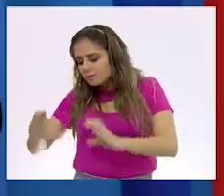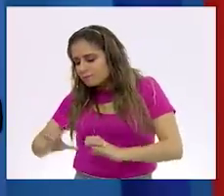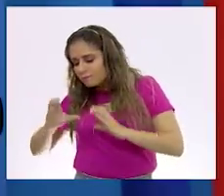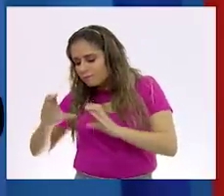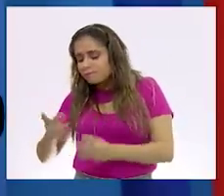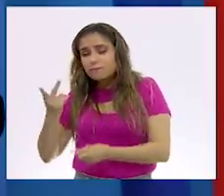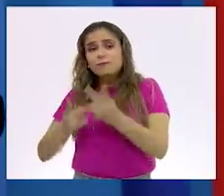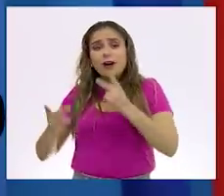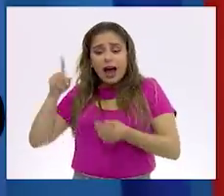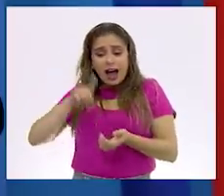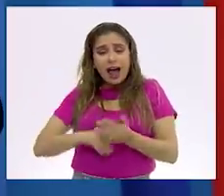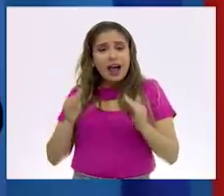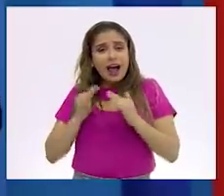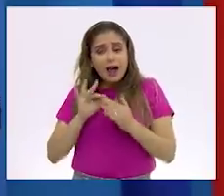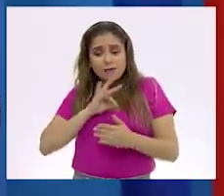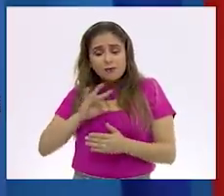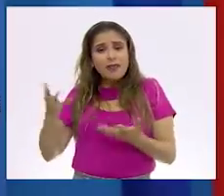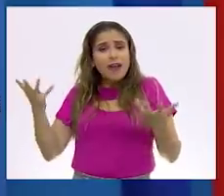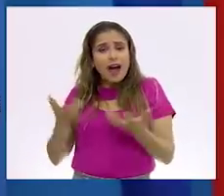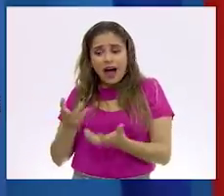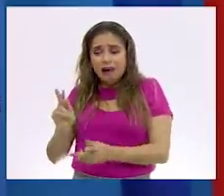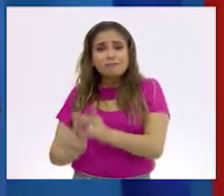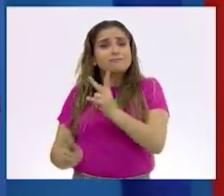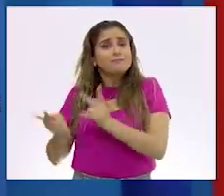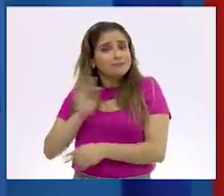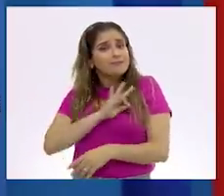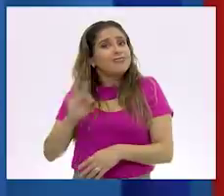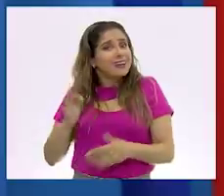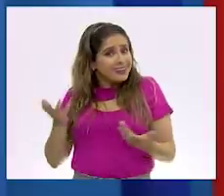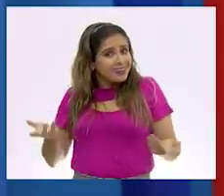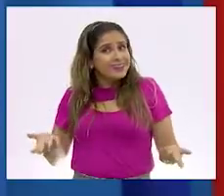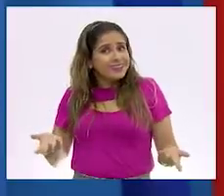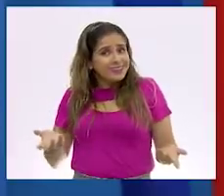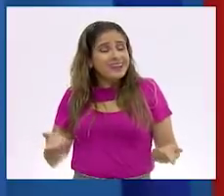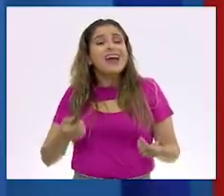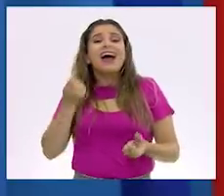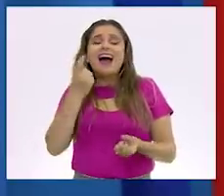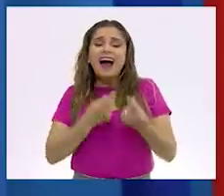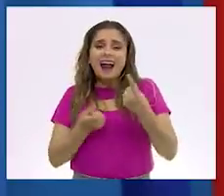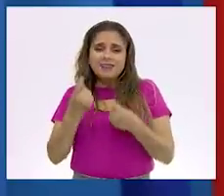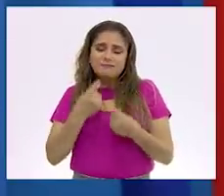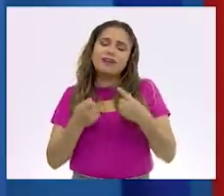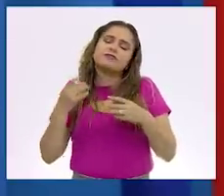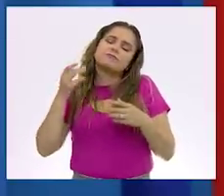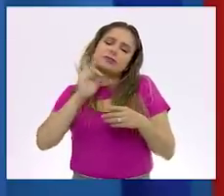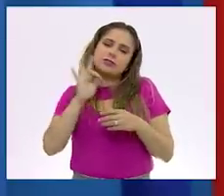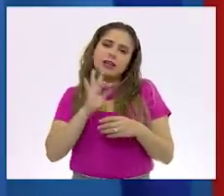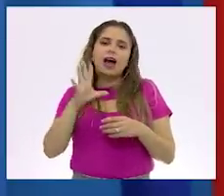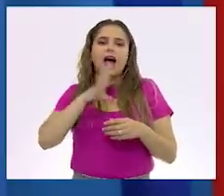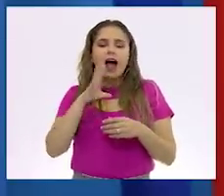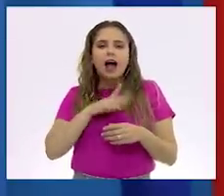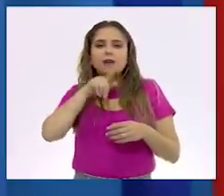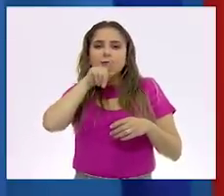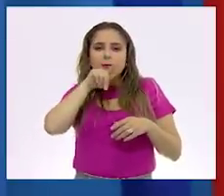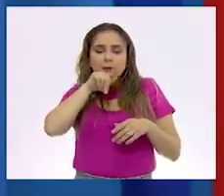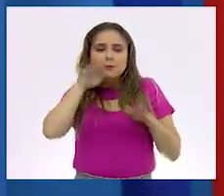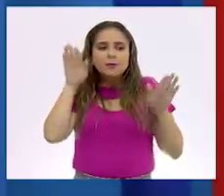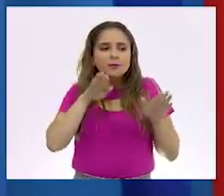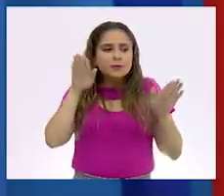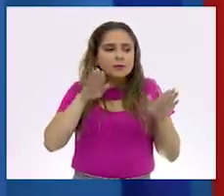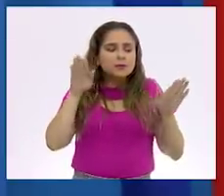plantas. Como dije antes, algunas se reproducen sexualmente mediante